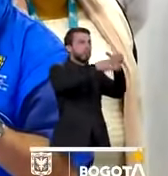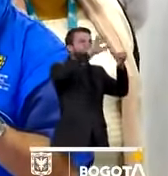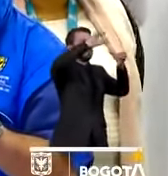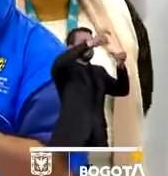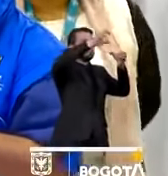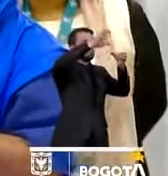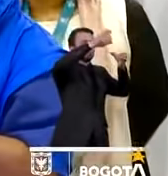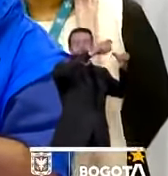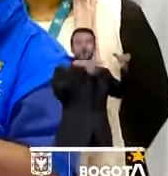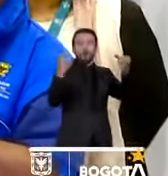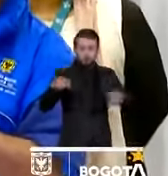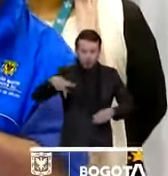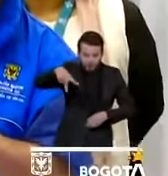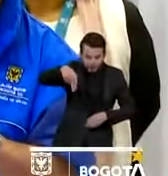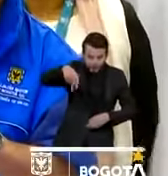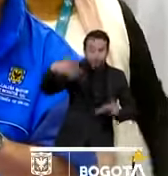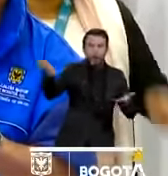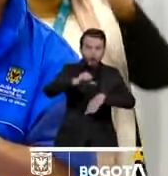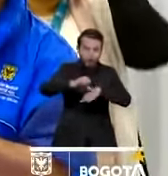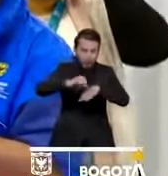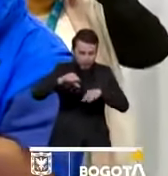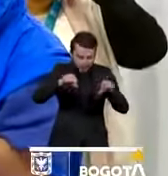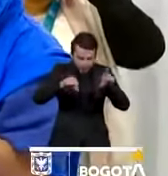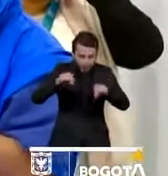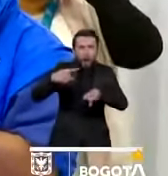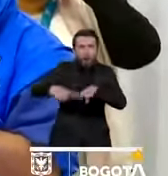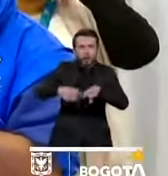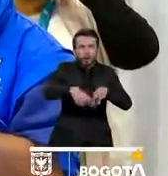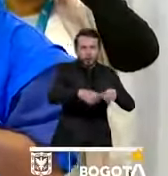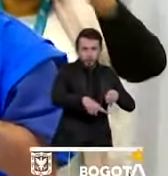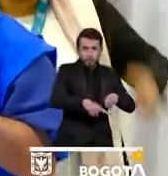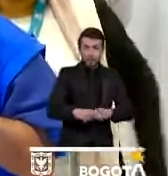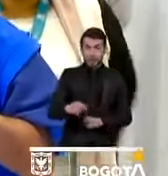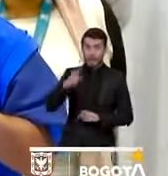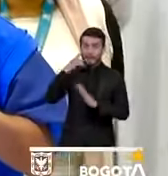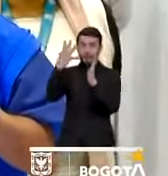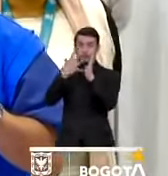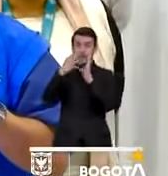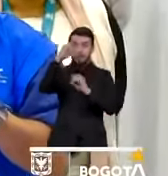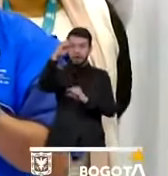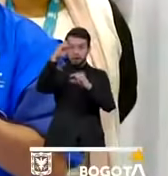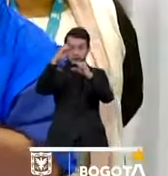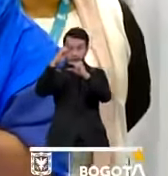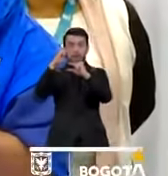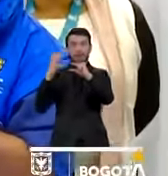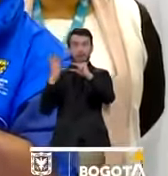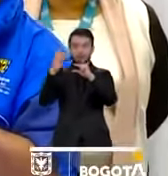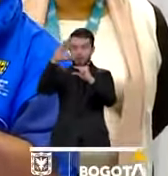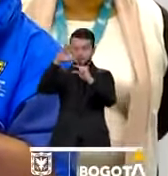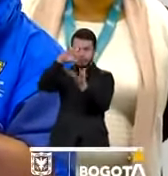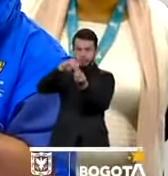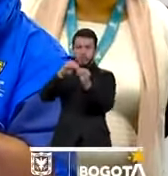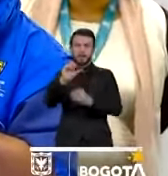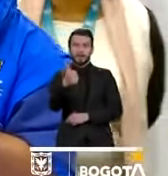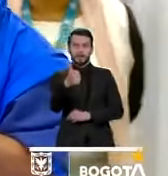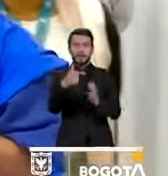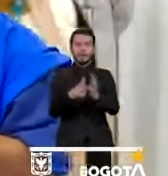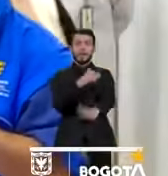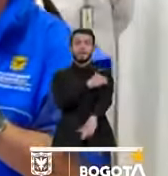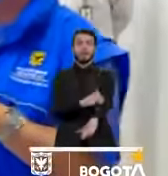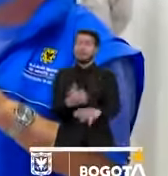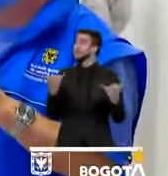tipo de cosas. Costó entonces 5.000 la instalación y 5.000 la dotación. Son 10.000 millones de pesos lo que costó poner en funcionamiento